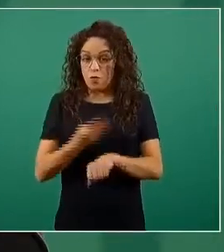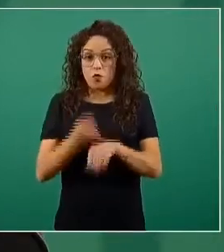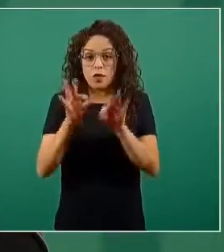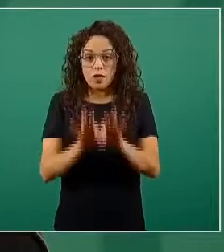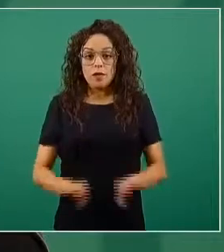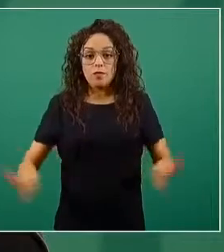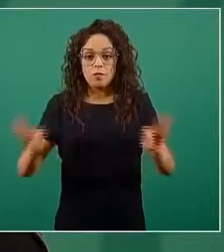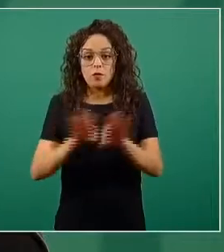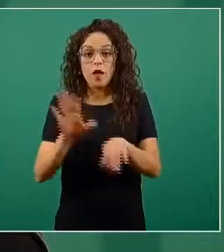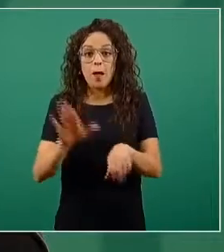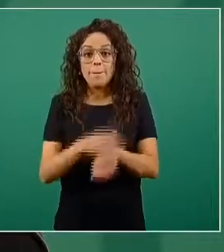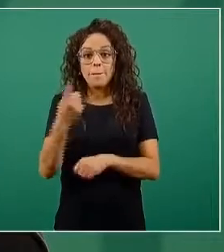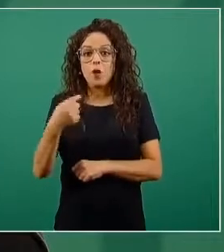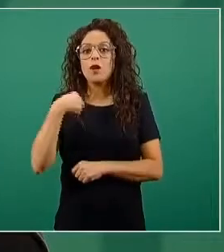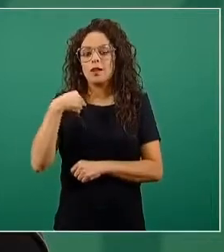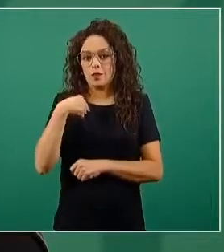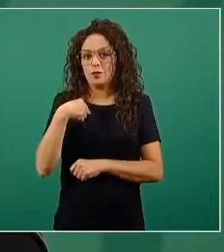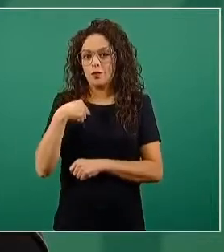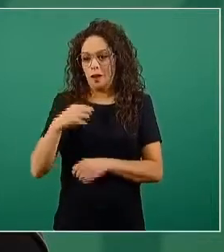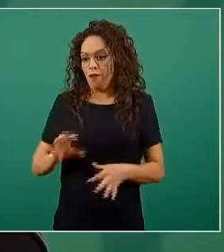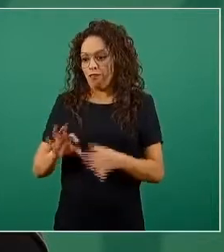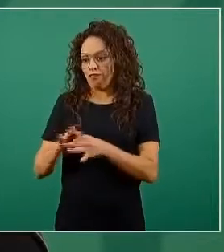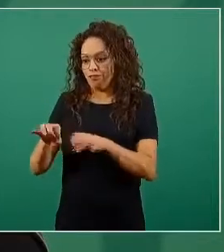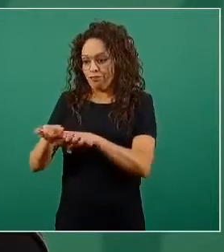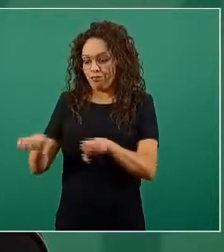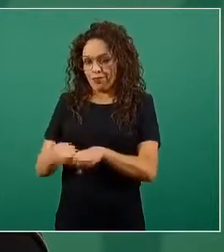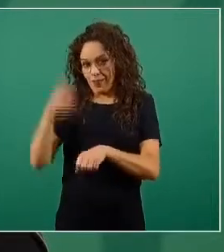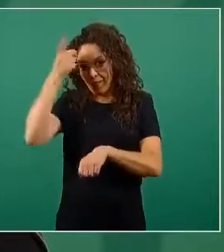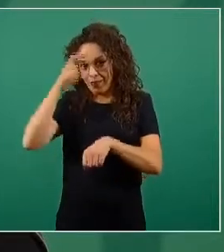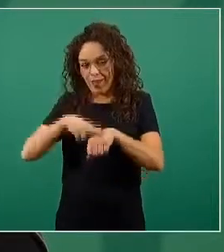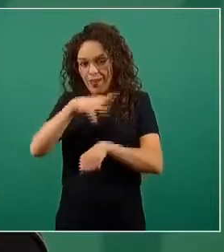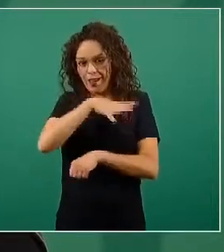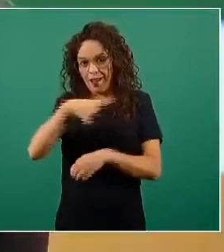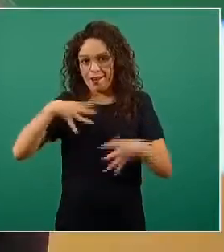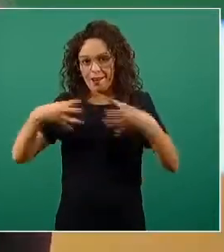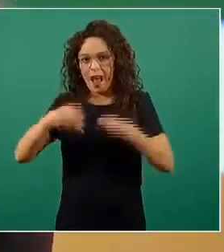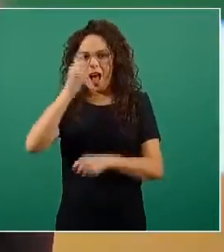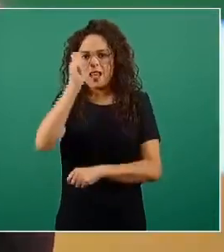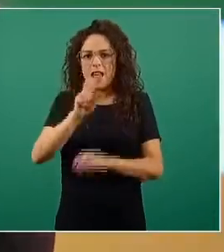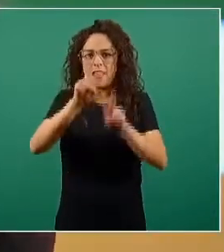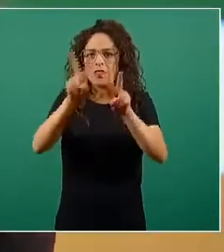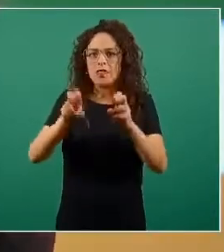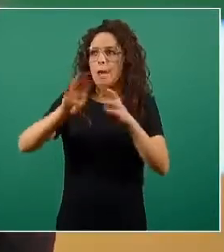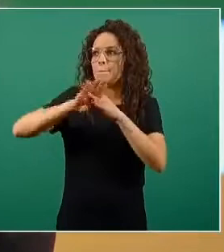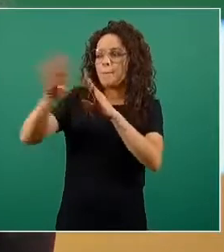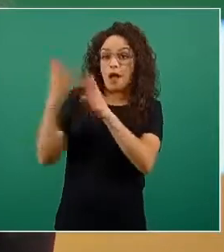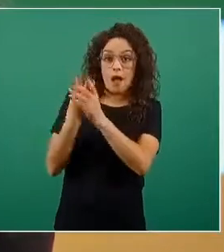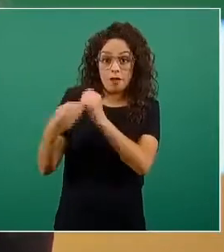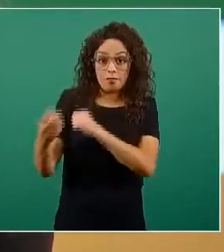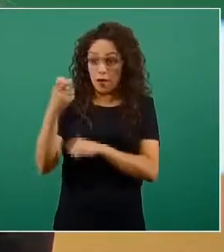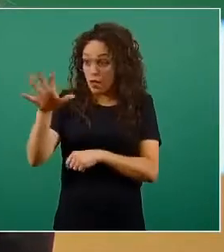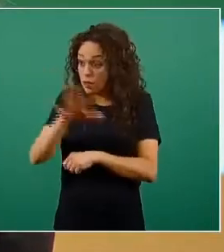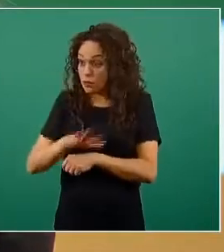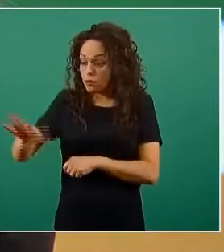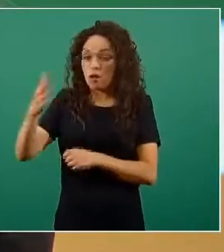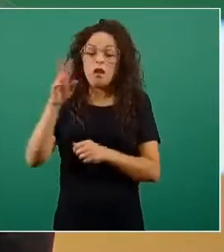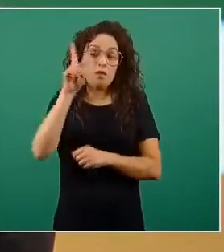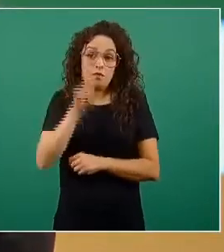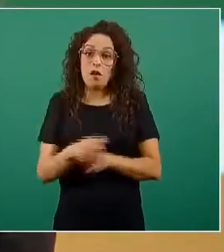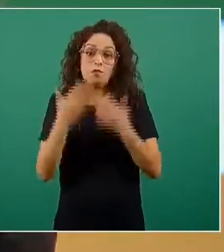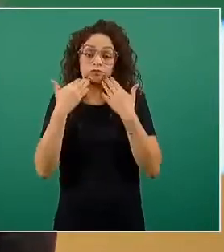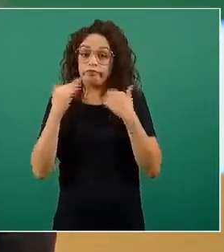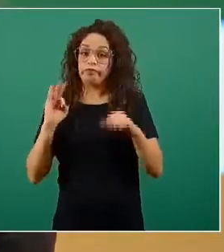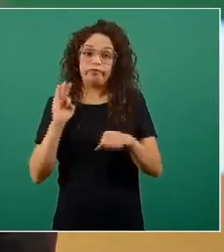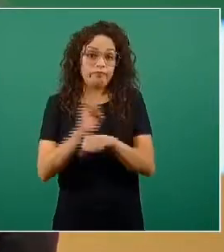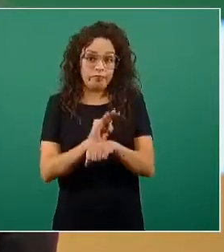su servidora lleva el tema de migrantes también dentro de la Dirección General de Epidemiología, es esta población es altamente vulnerable, está